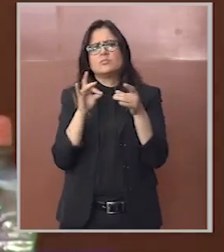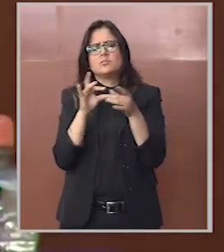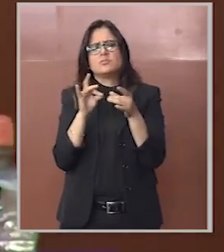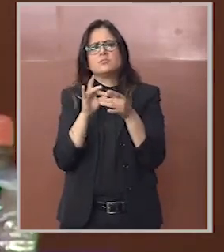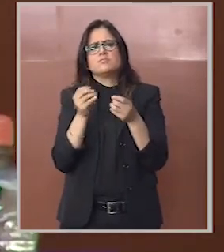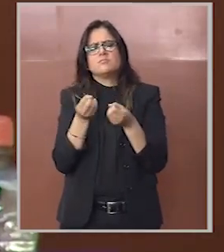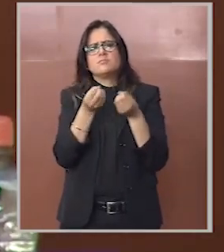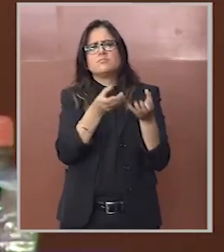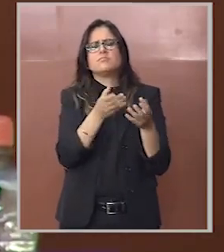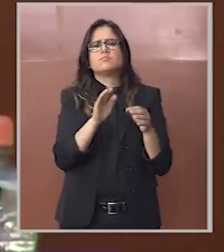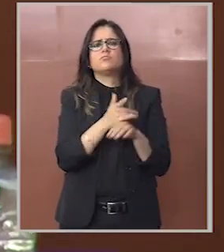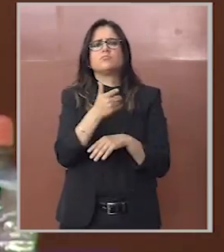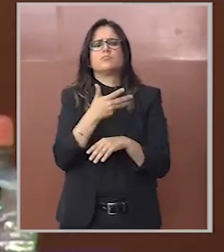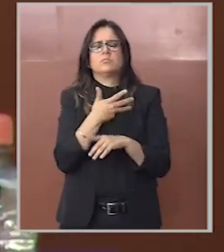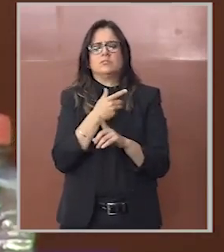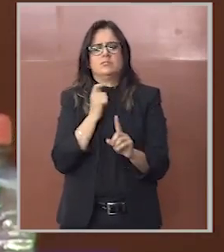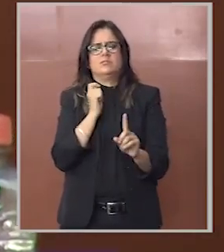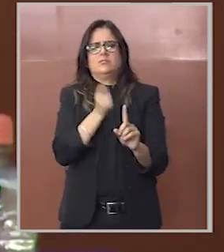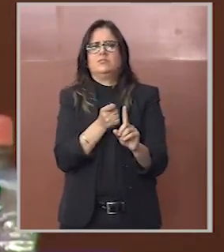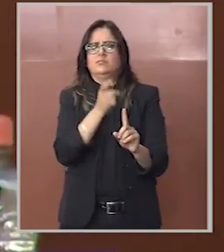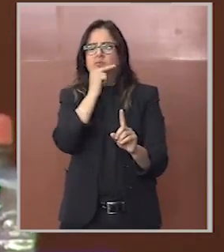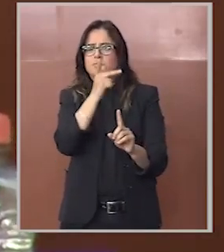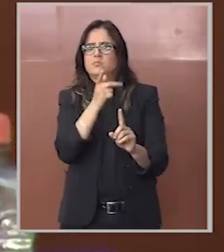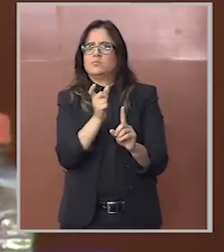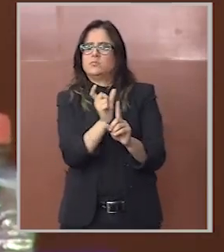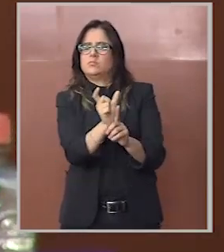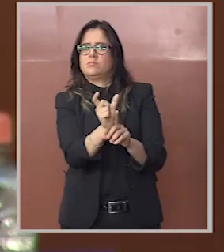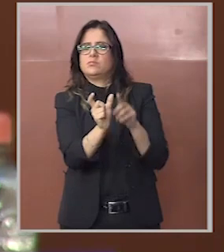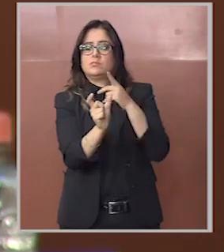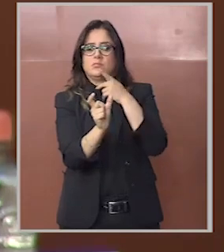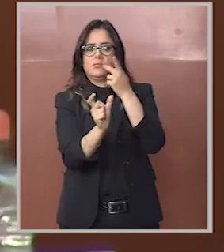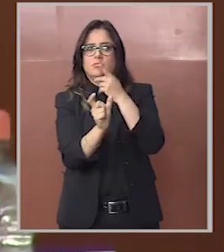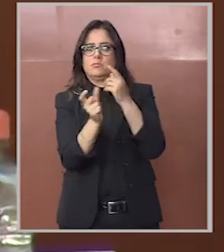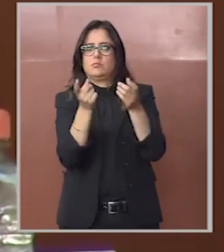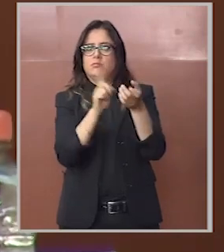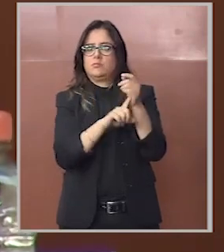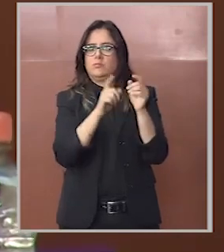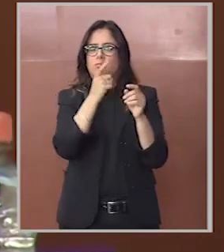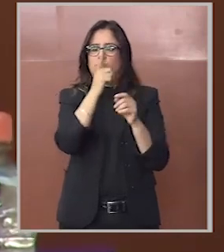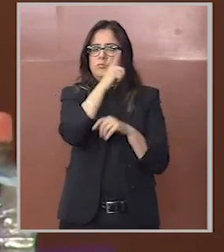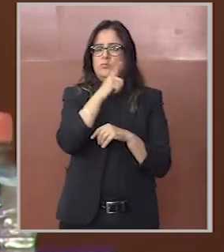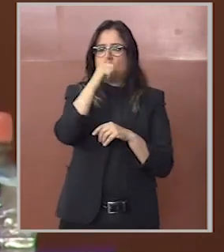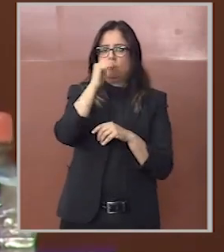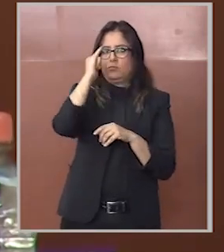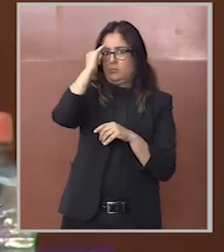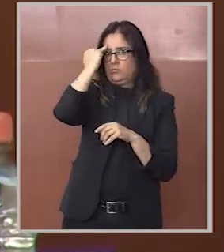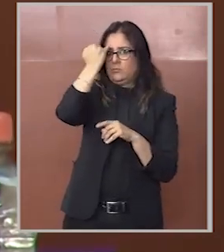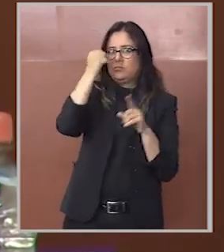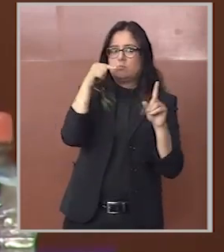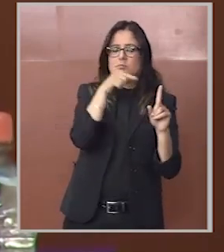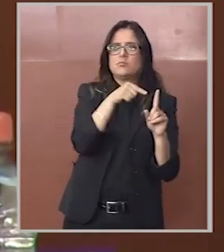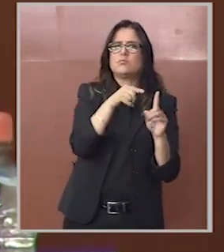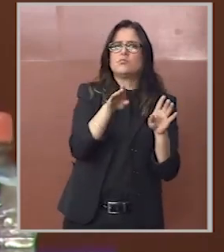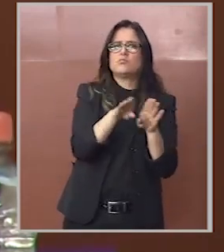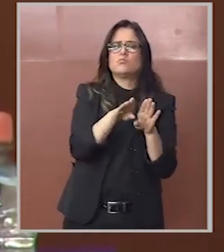otro significado cuando hablamos de las lenguas originarias cuando les digo cómo